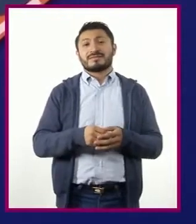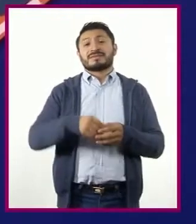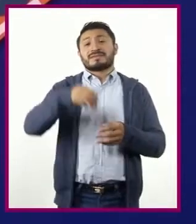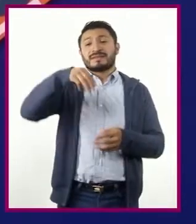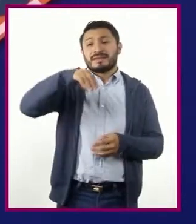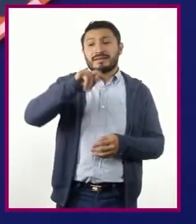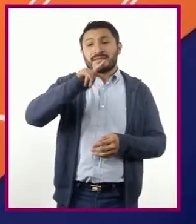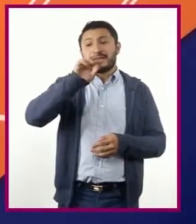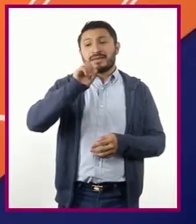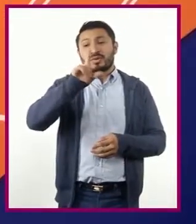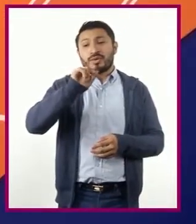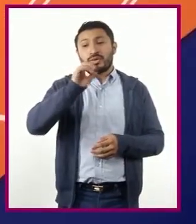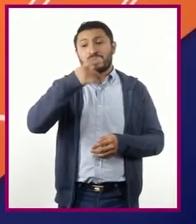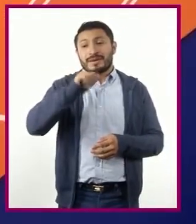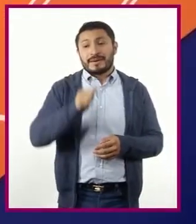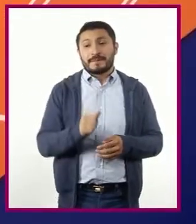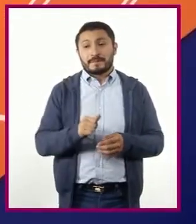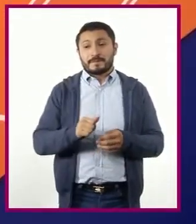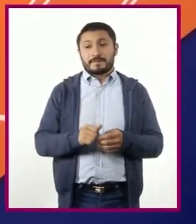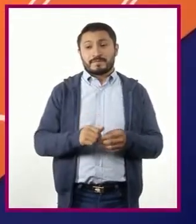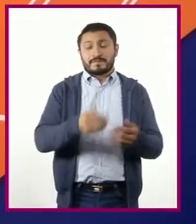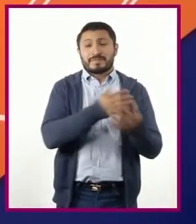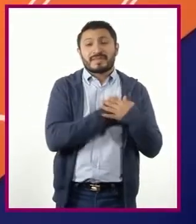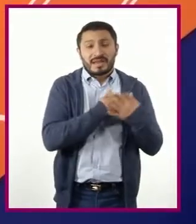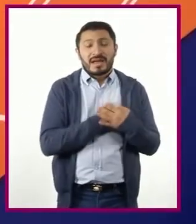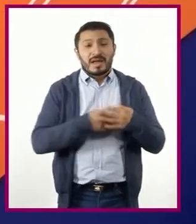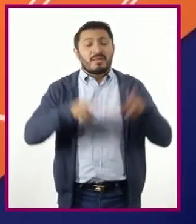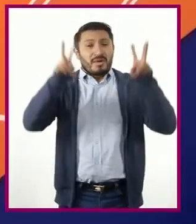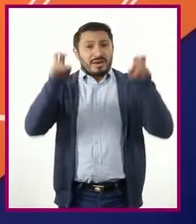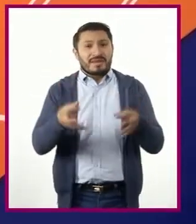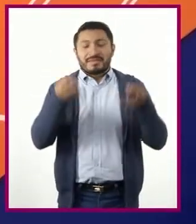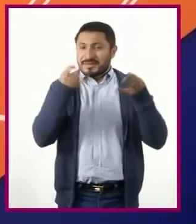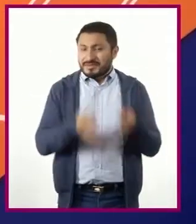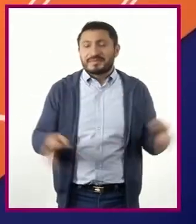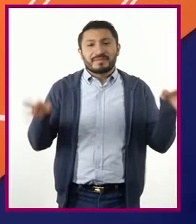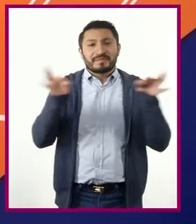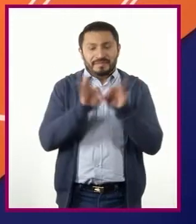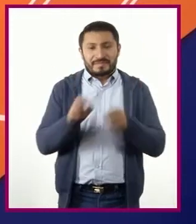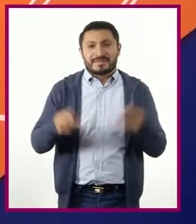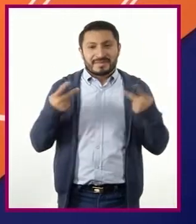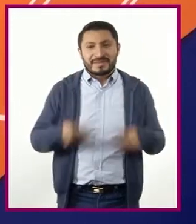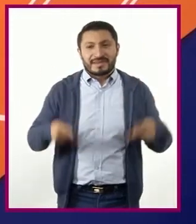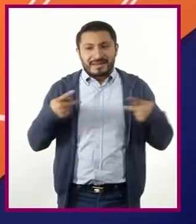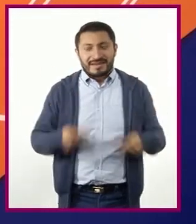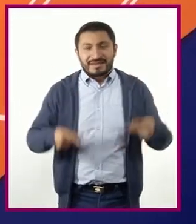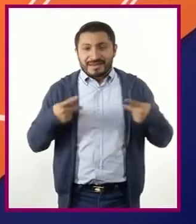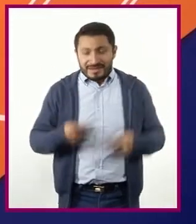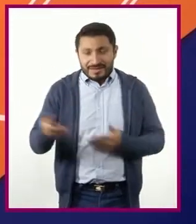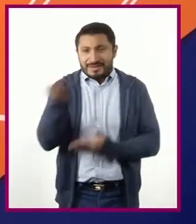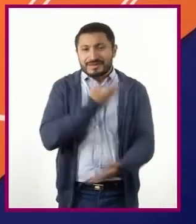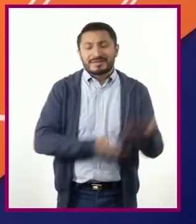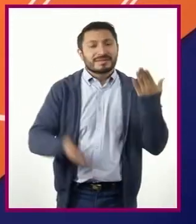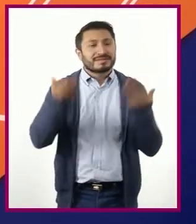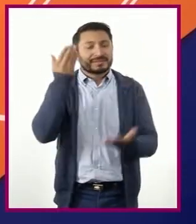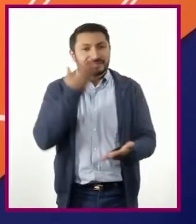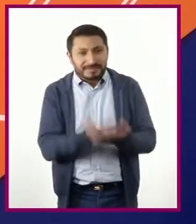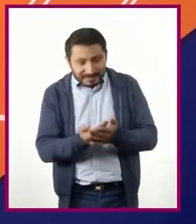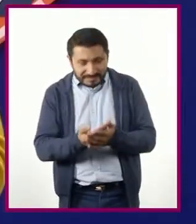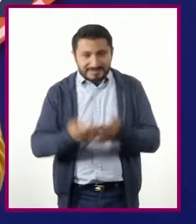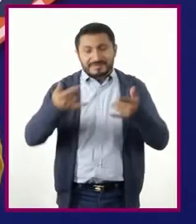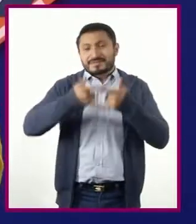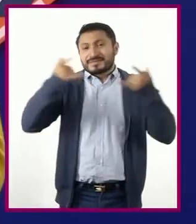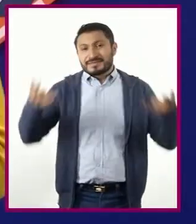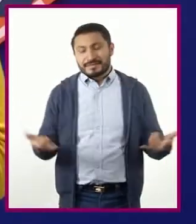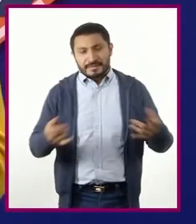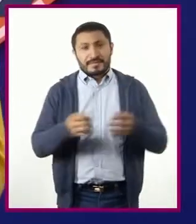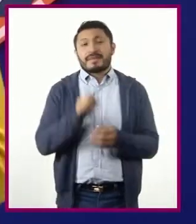mitología. El amor es un muy buen tema. Es algo que los seres humanos compartimos en todas las épocas de la historia.